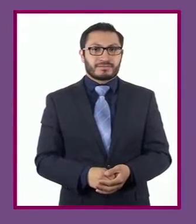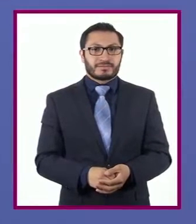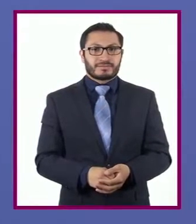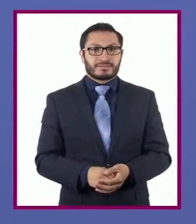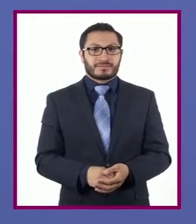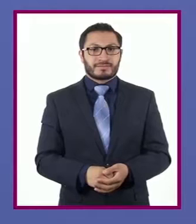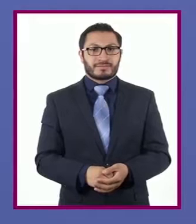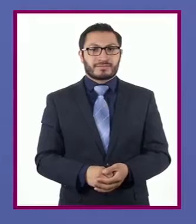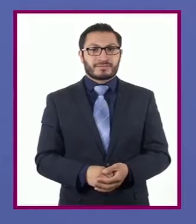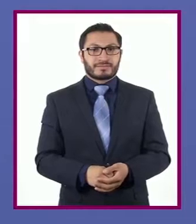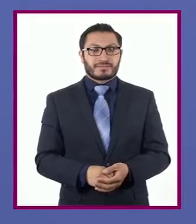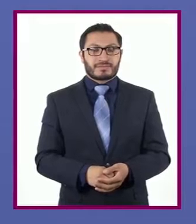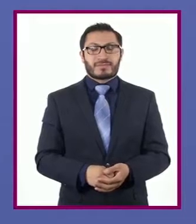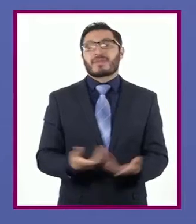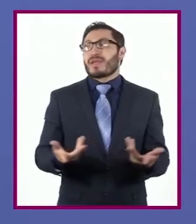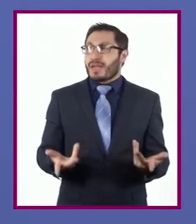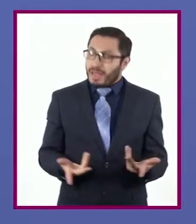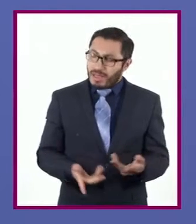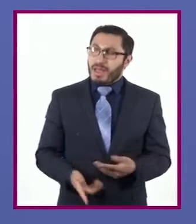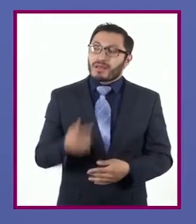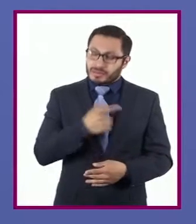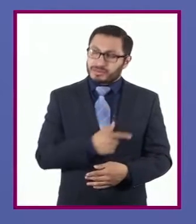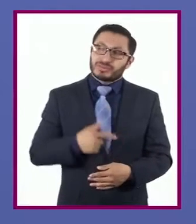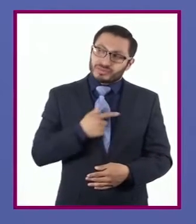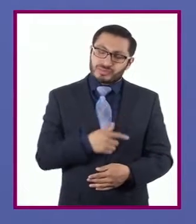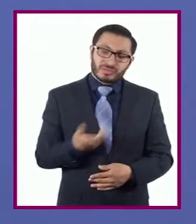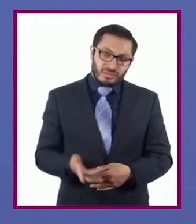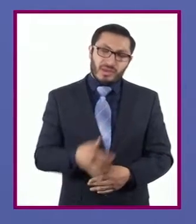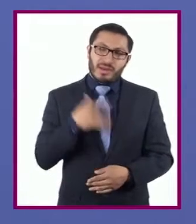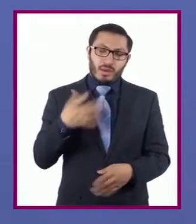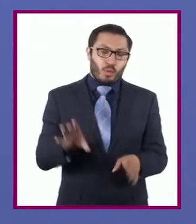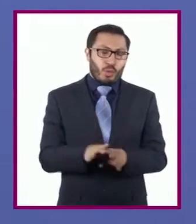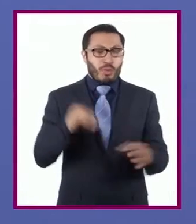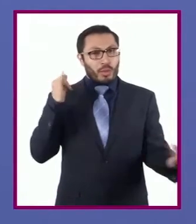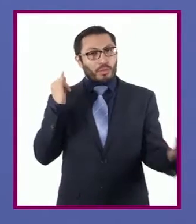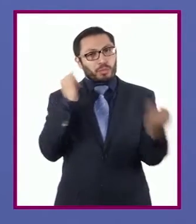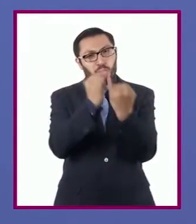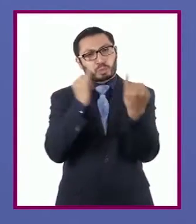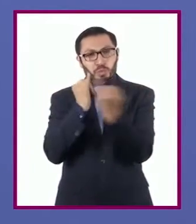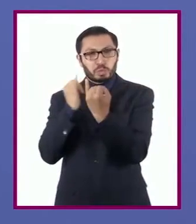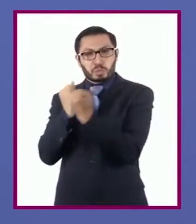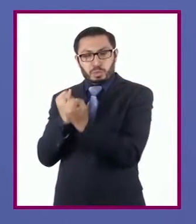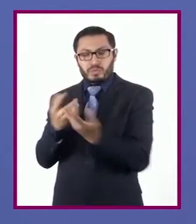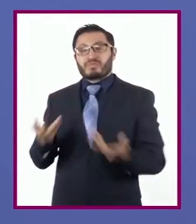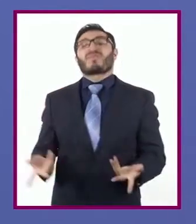República. ¿Qué tal? ¿Les gustó? ¿Se sienten identificados?